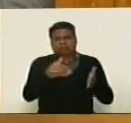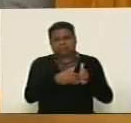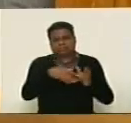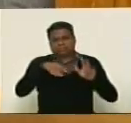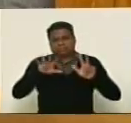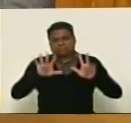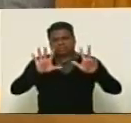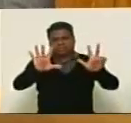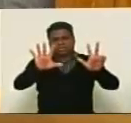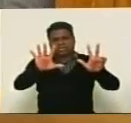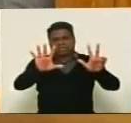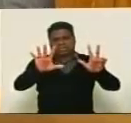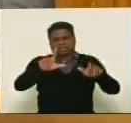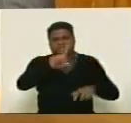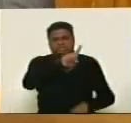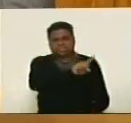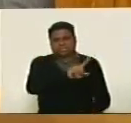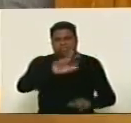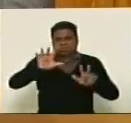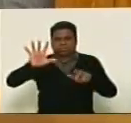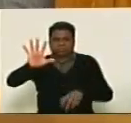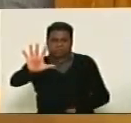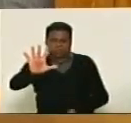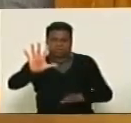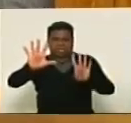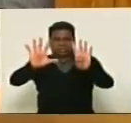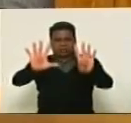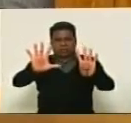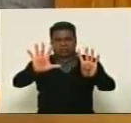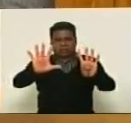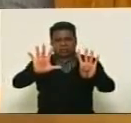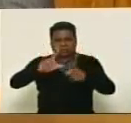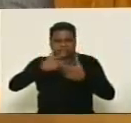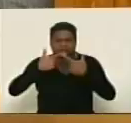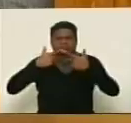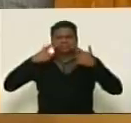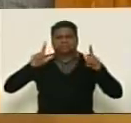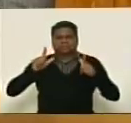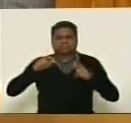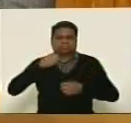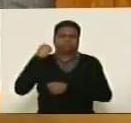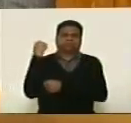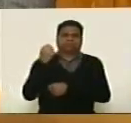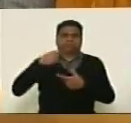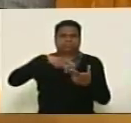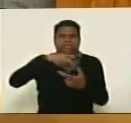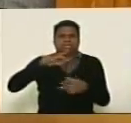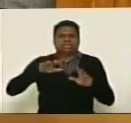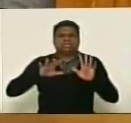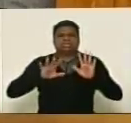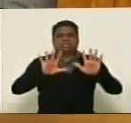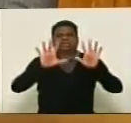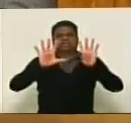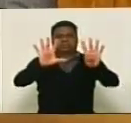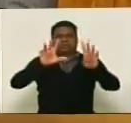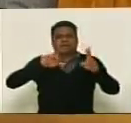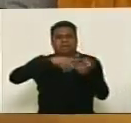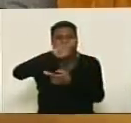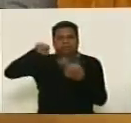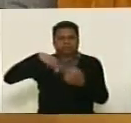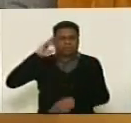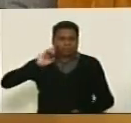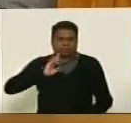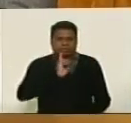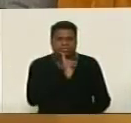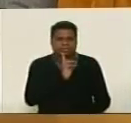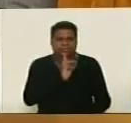Independencia, 159 de la Federación y 19 de la Revolución Bolivariana. Cúmplase. Delcy